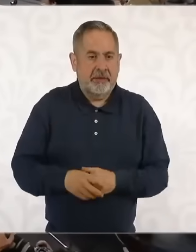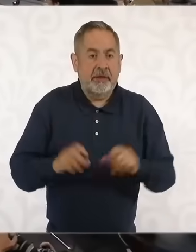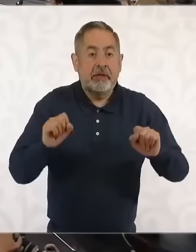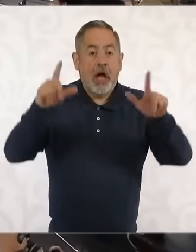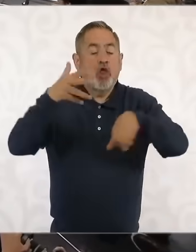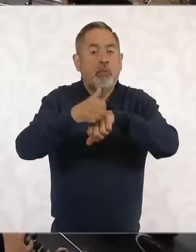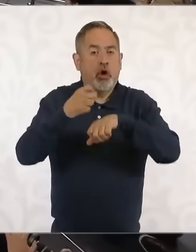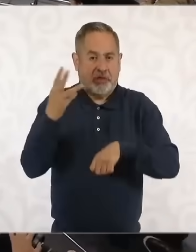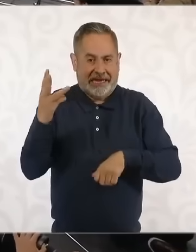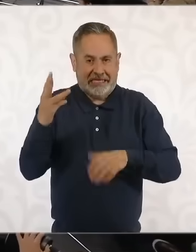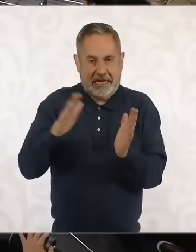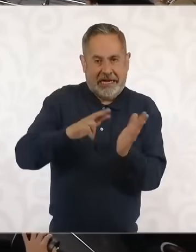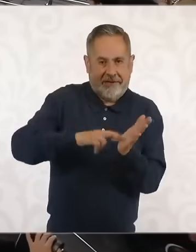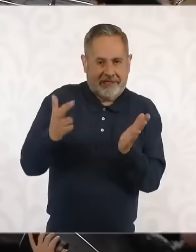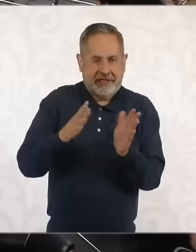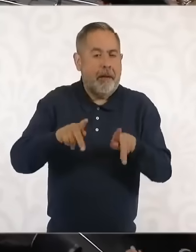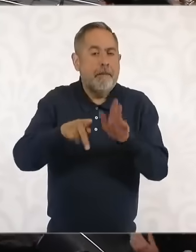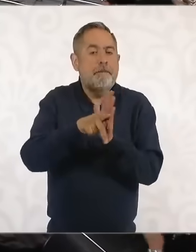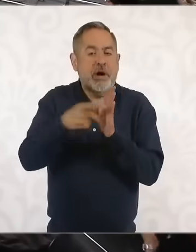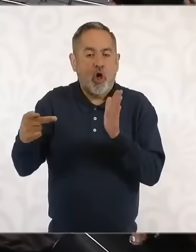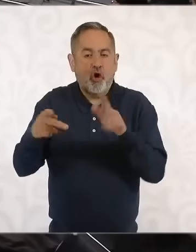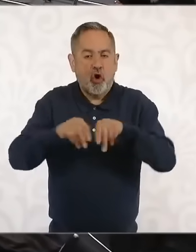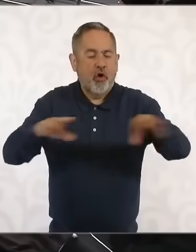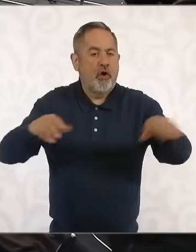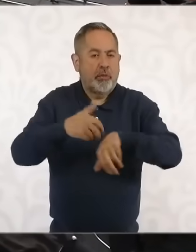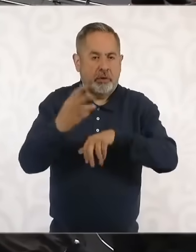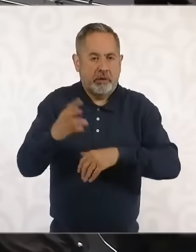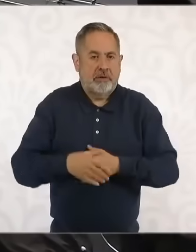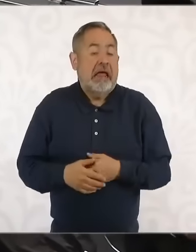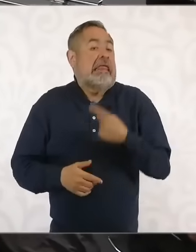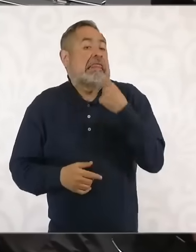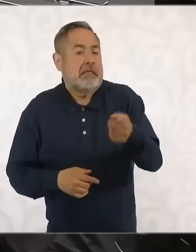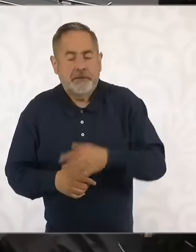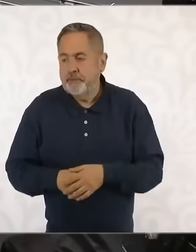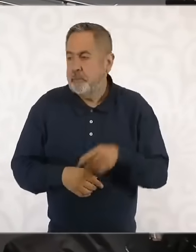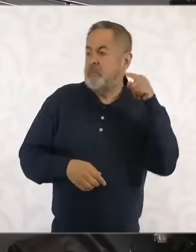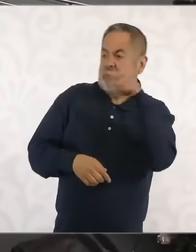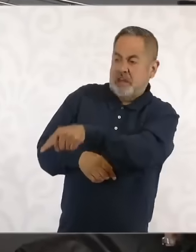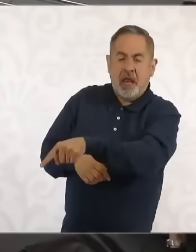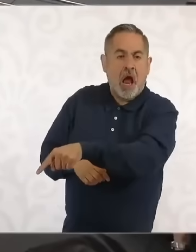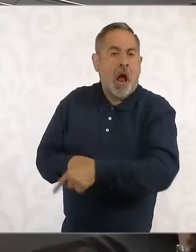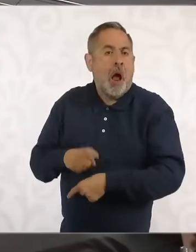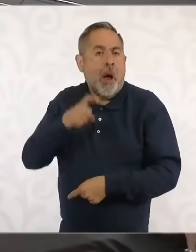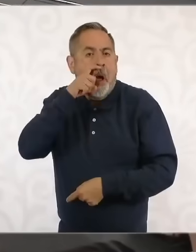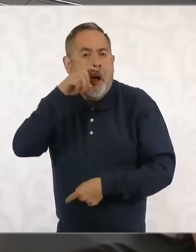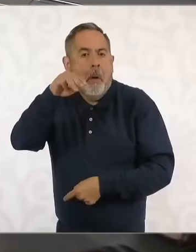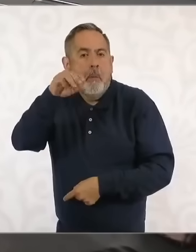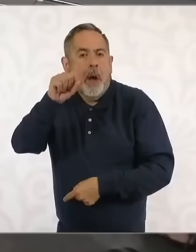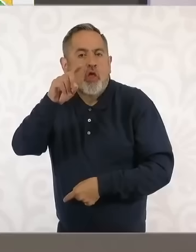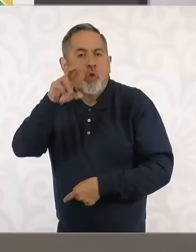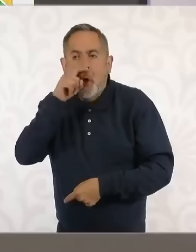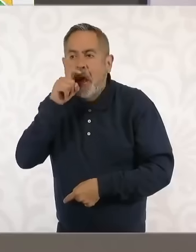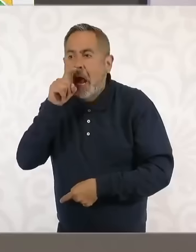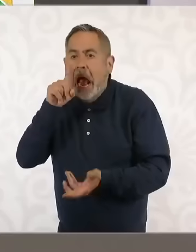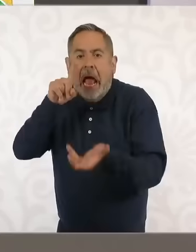3 del Reforma de ayer. Entonces dicen, acusan que Maduro operó desde México. Más allá